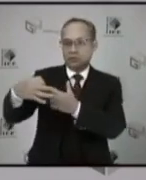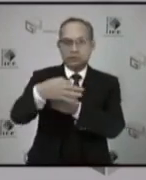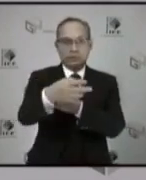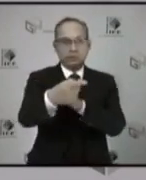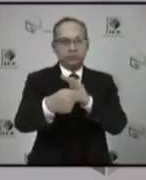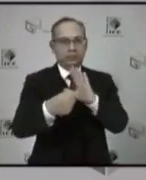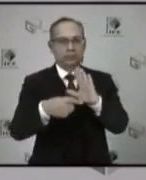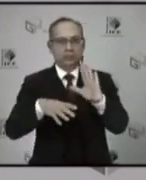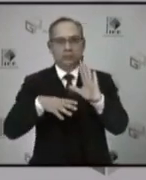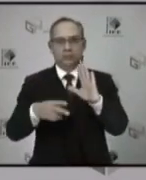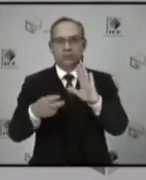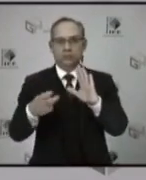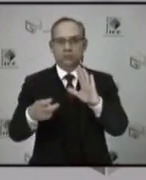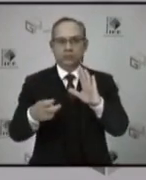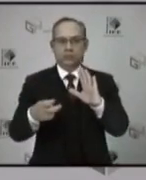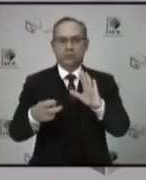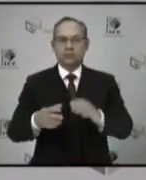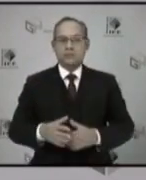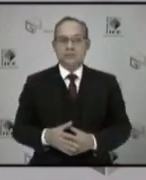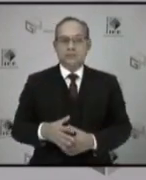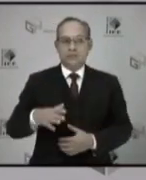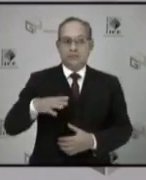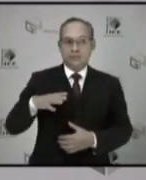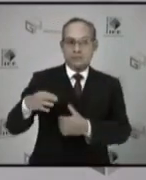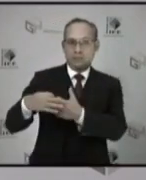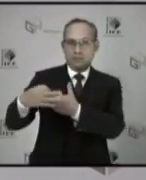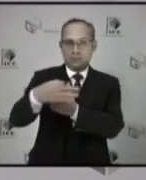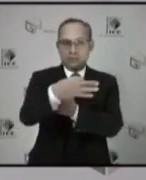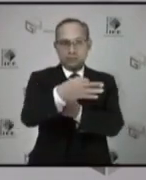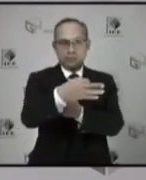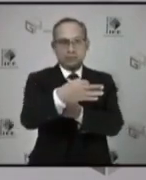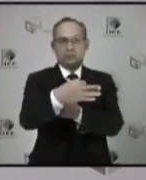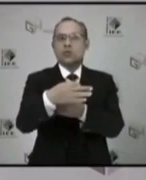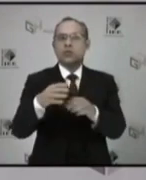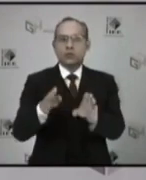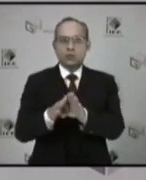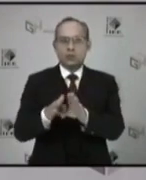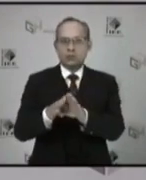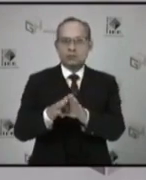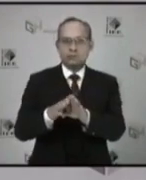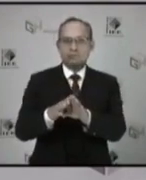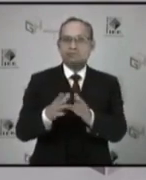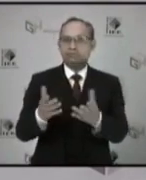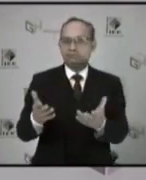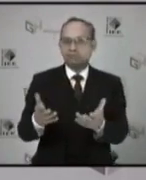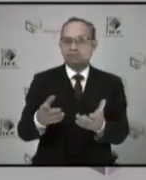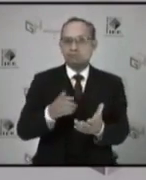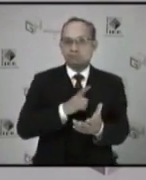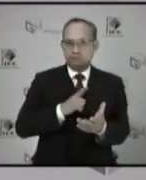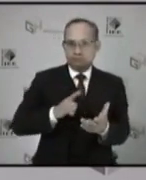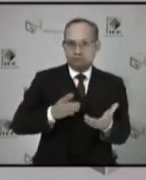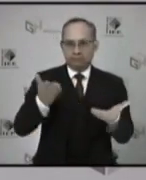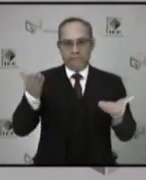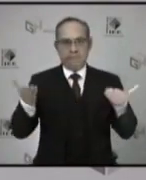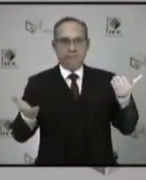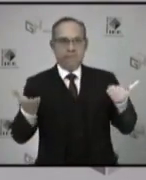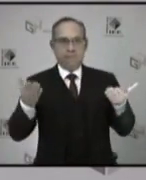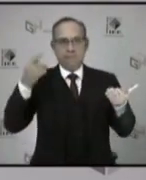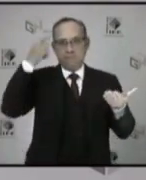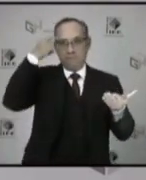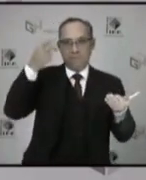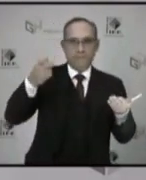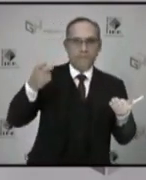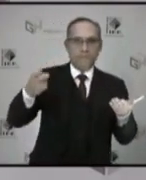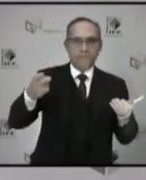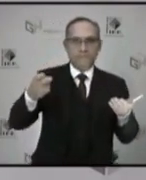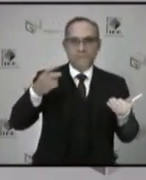hace decirles que los órganos autónomos fueron creados para los contrapesos precisamente democráticos, para que nadie abuse, pero hoy